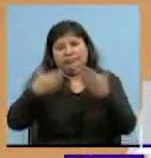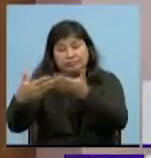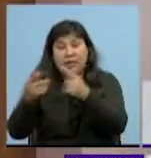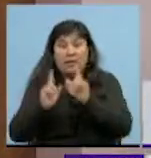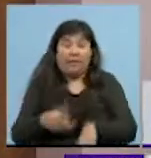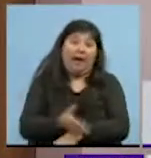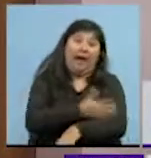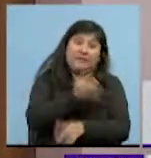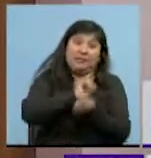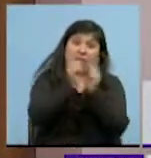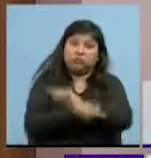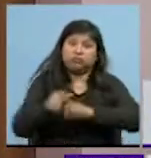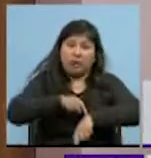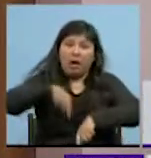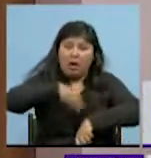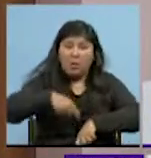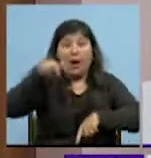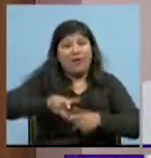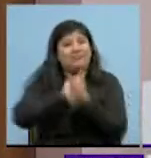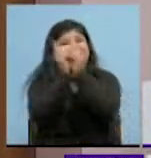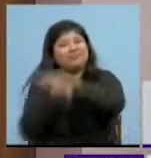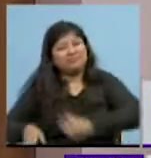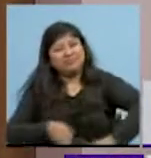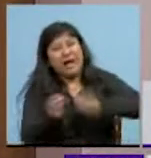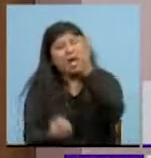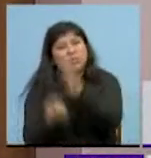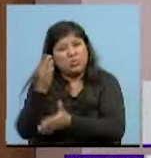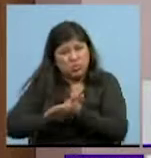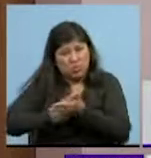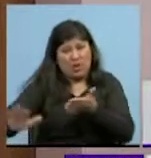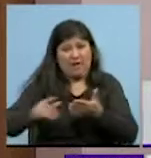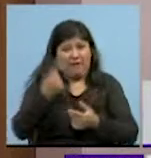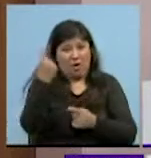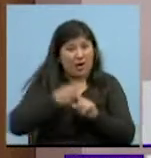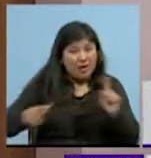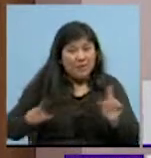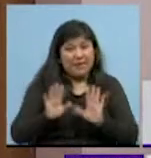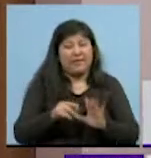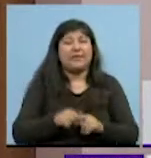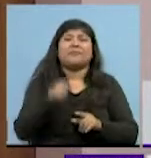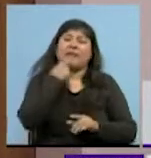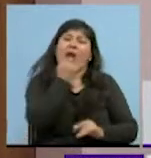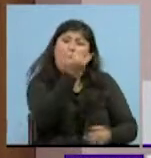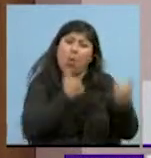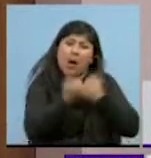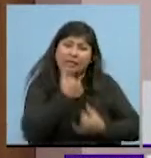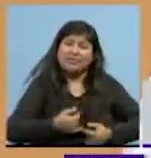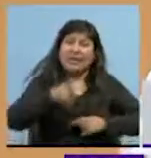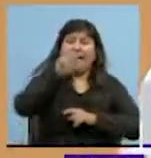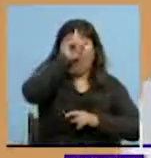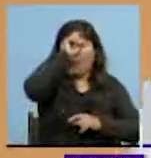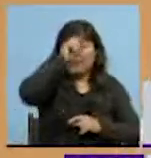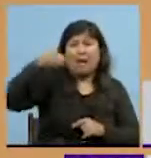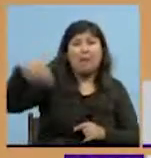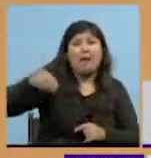del hospital de Maimará. ¿Qué pasa? ¿Por qué nos llegan acá tantas noticias que van a cerrar el hospital? ¿Qué hay de cierto?